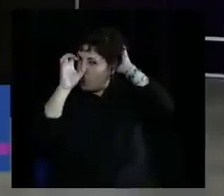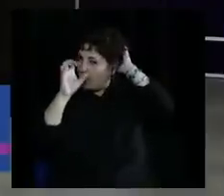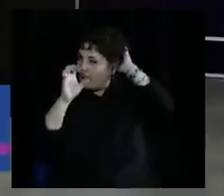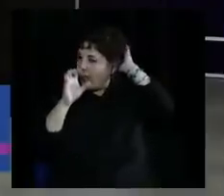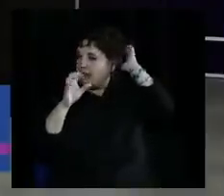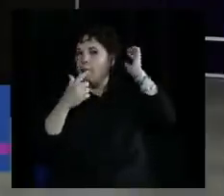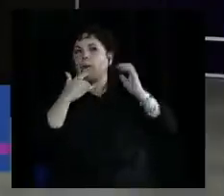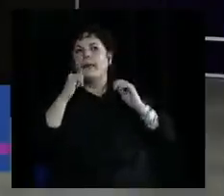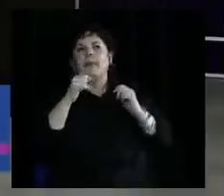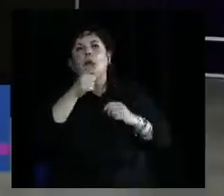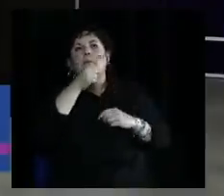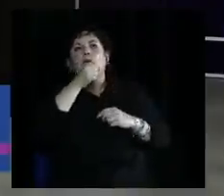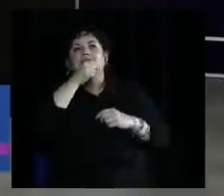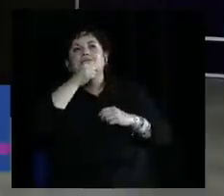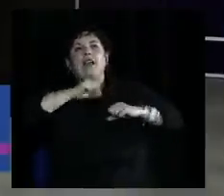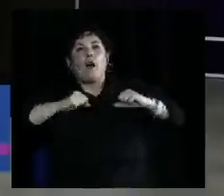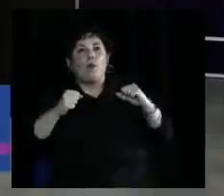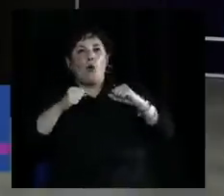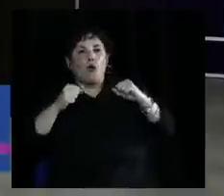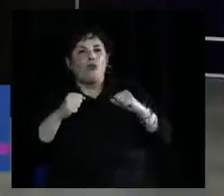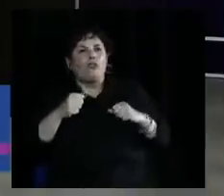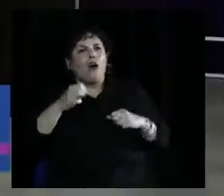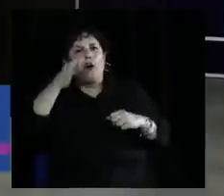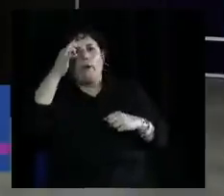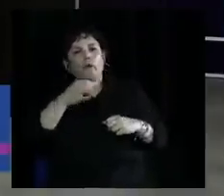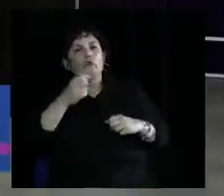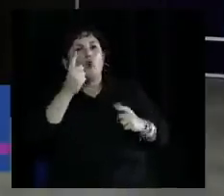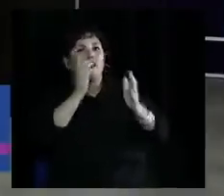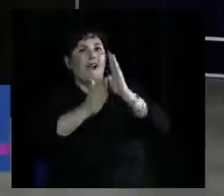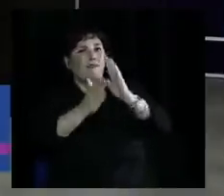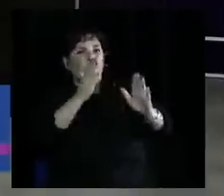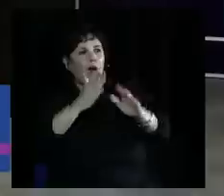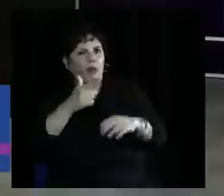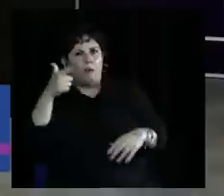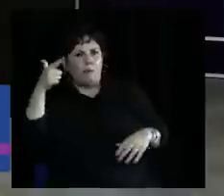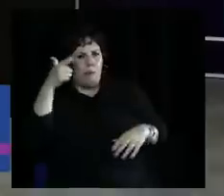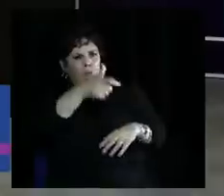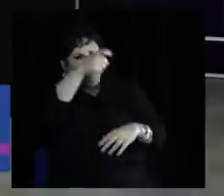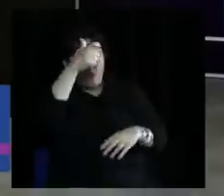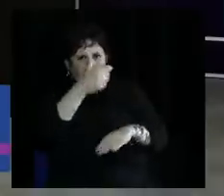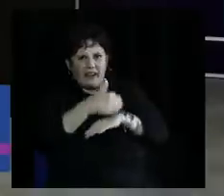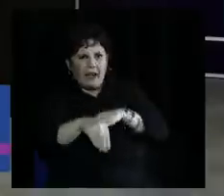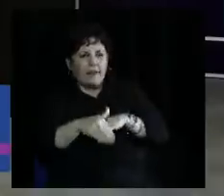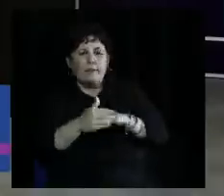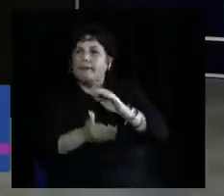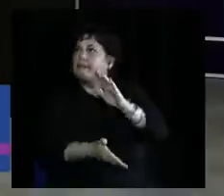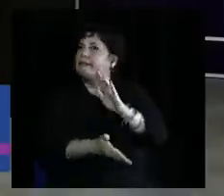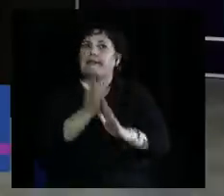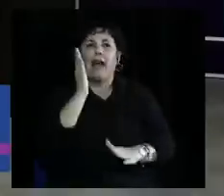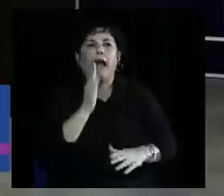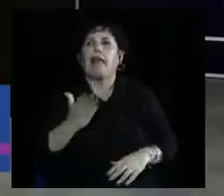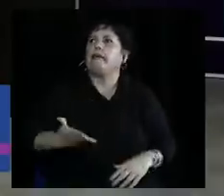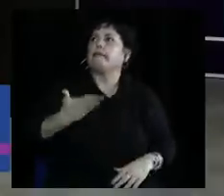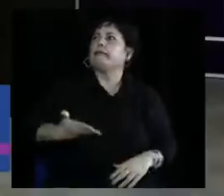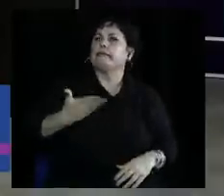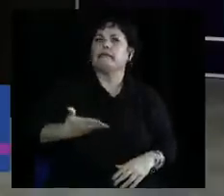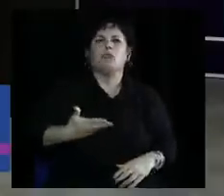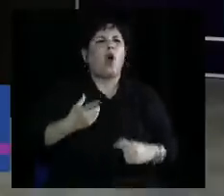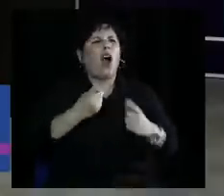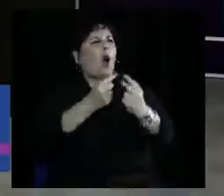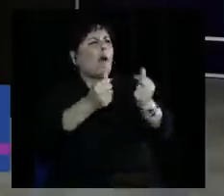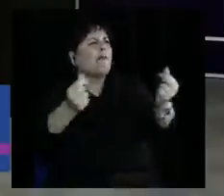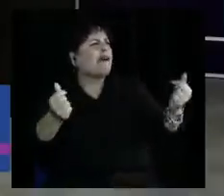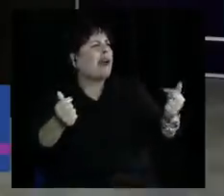por ejemplo, la policía de Bogotá asesinó a un abogado allí en la calle que había salido a reclamar o a comprar